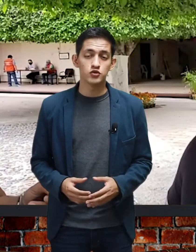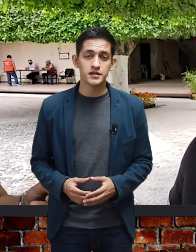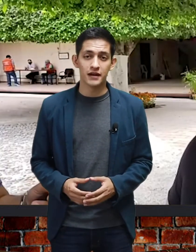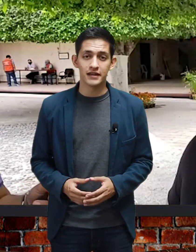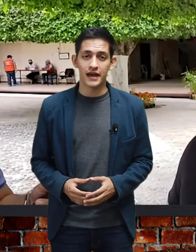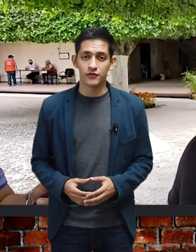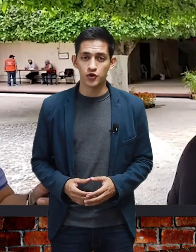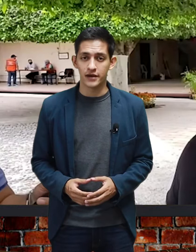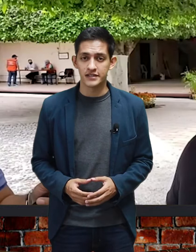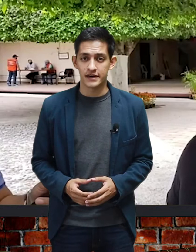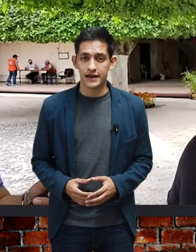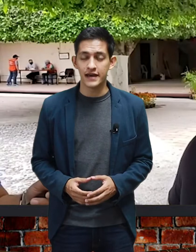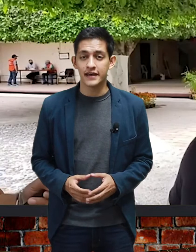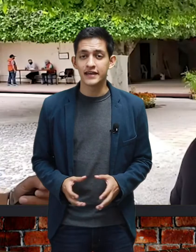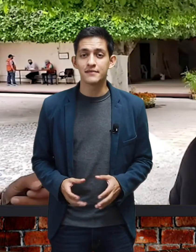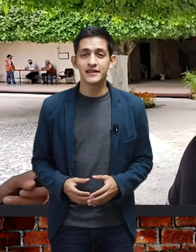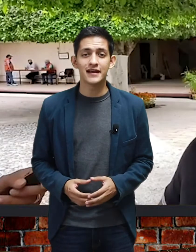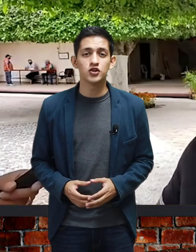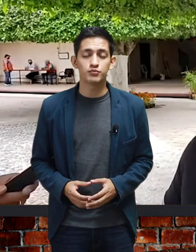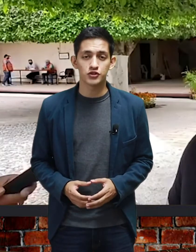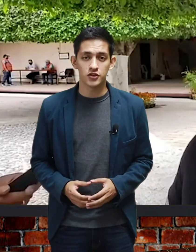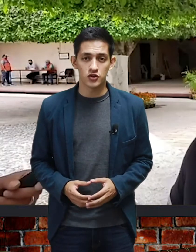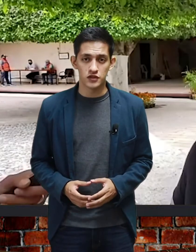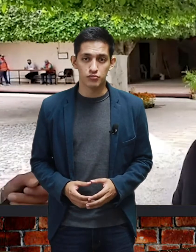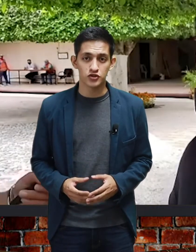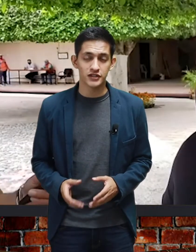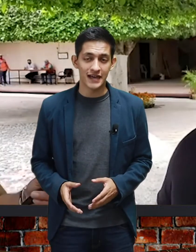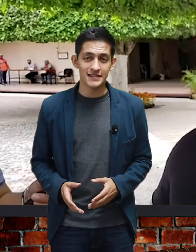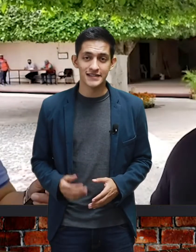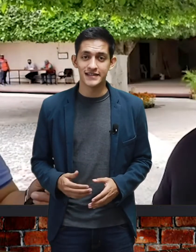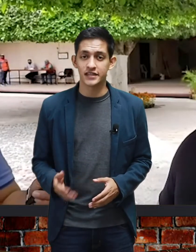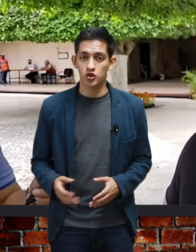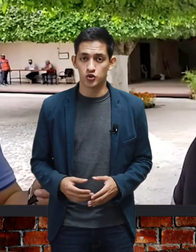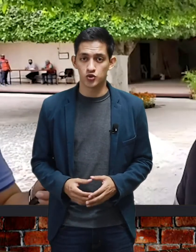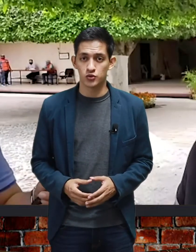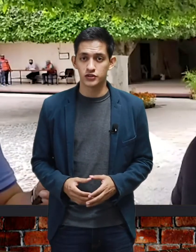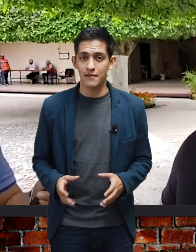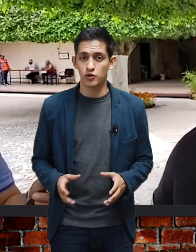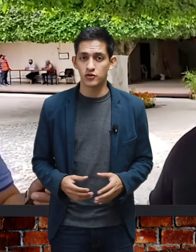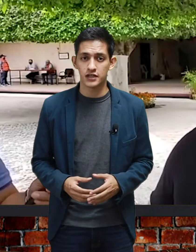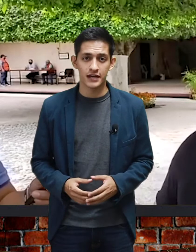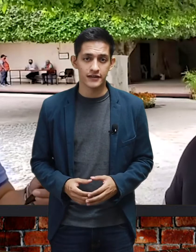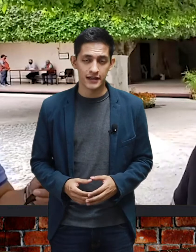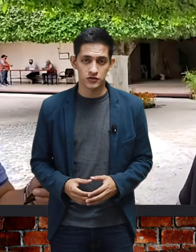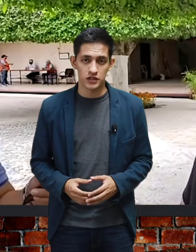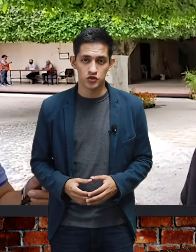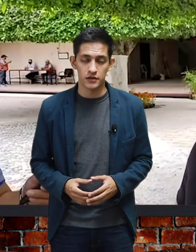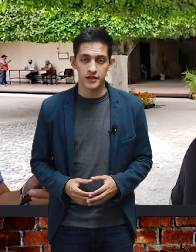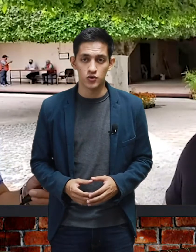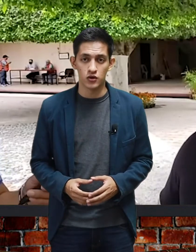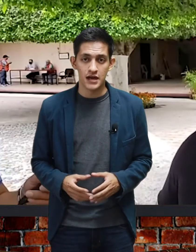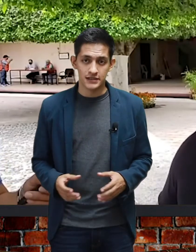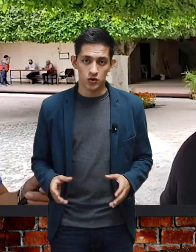la Administración Municipal de Antonio Jaime Serrera incrementará el 2% de los impuestos en licencias y otros rubros aprobados en la Ley de Ingresos